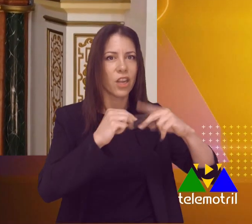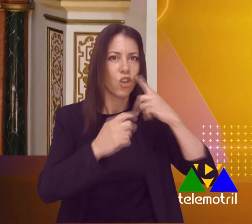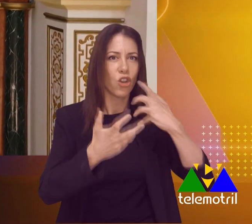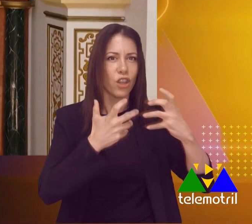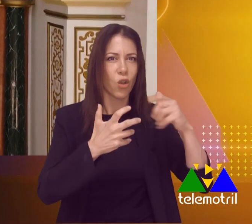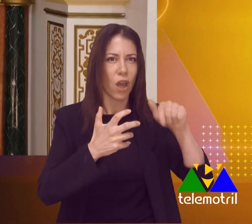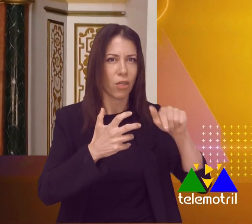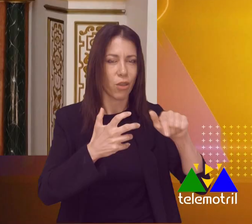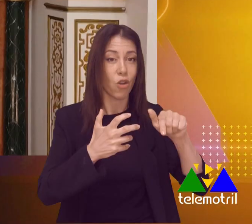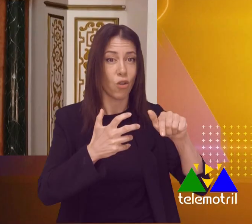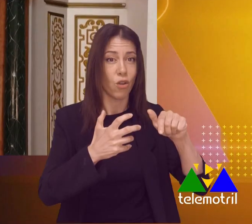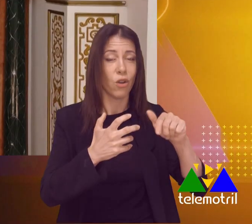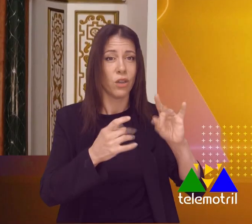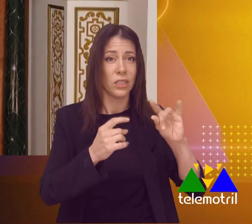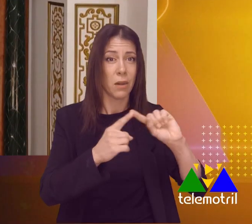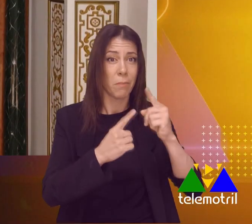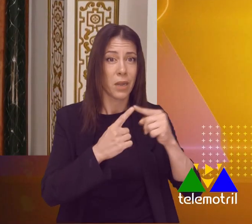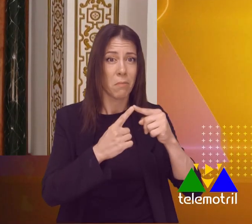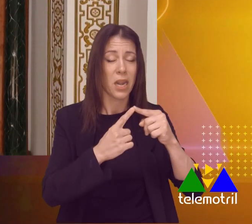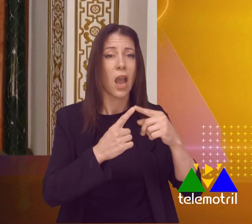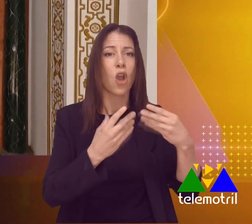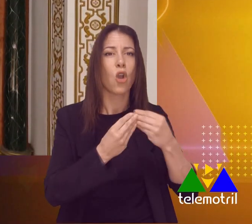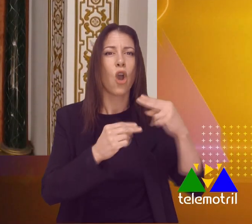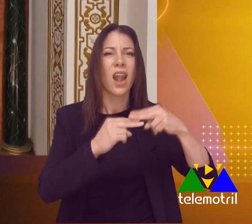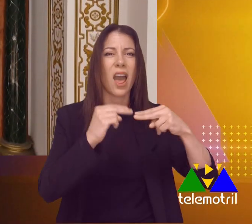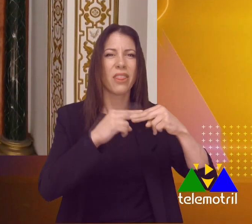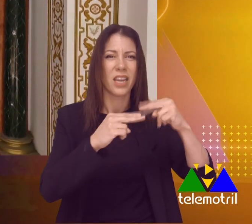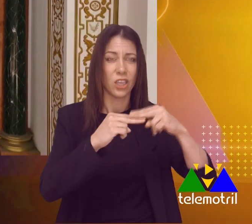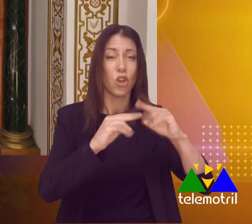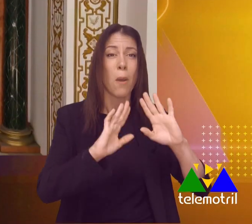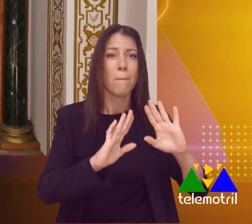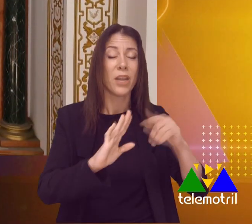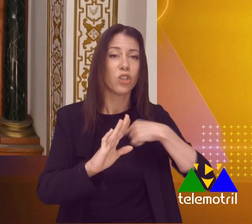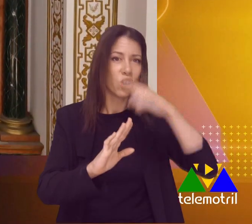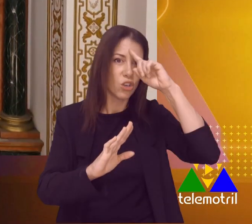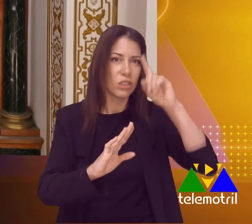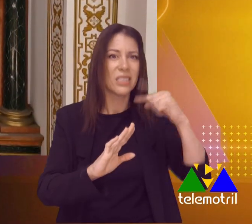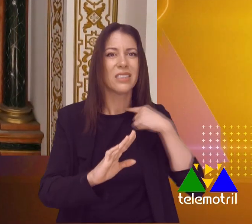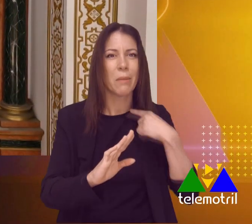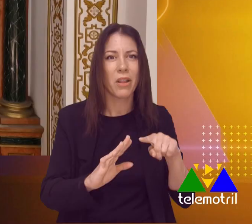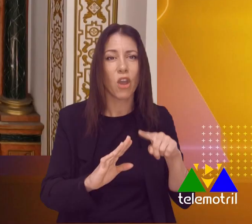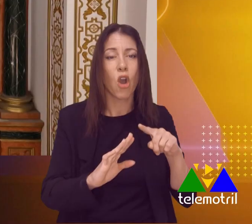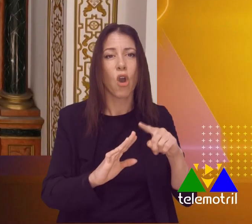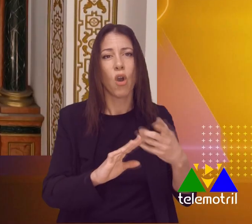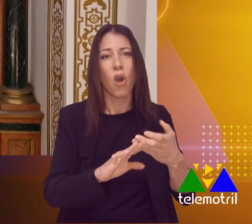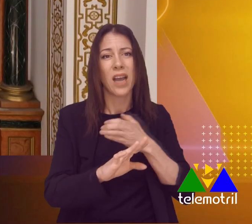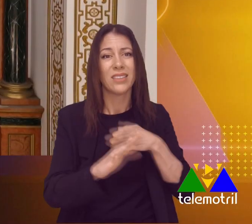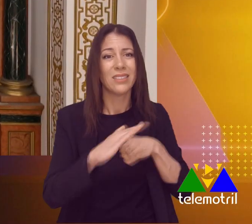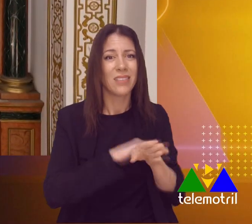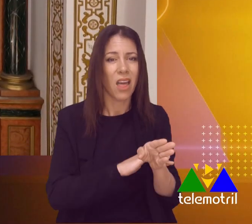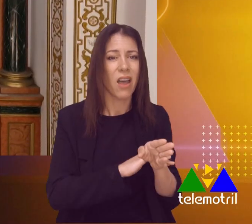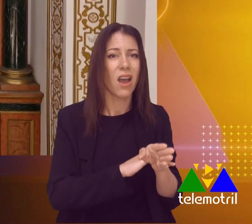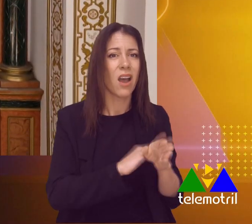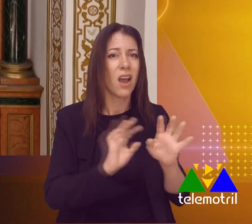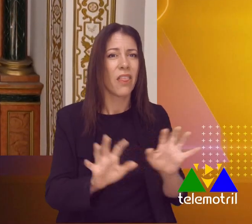de yesería de la primera capilla y con ladrillo visto. Lo que no sabemos es que si se perdió la decoración de la entrada a las